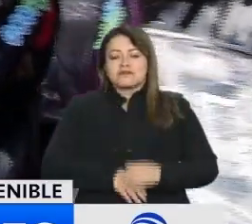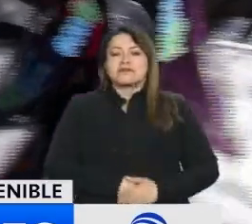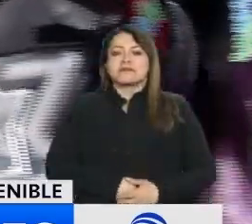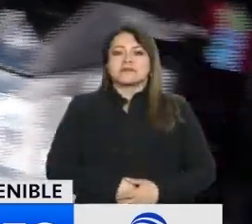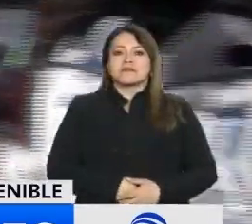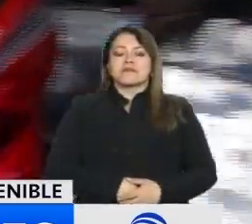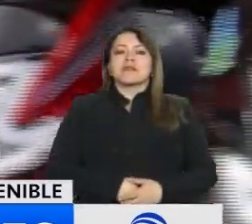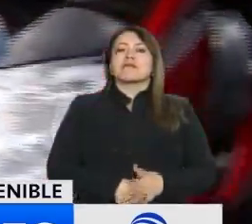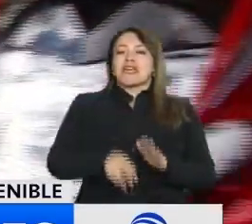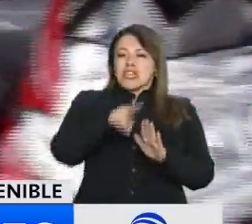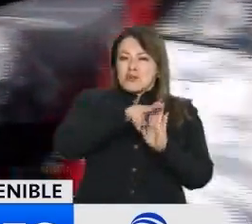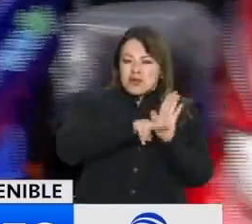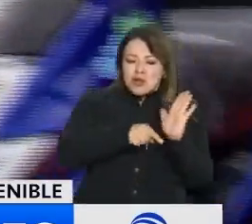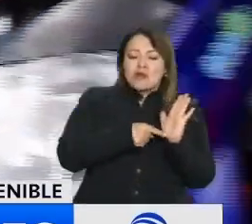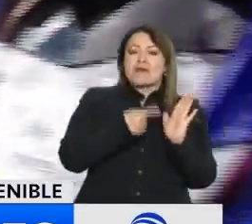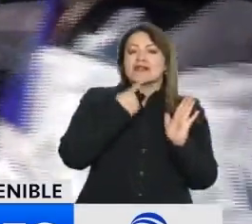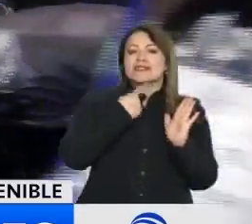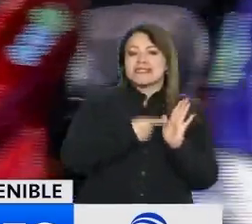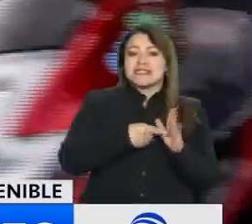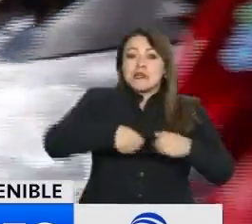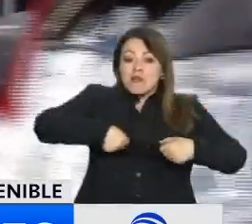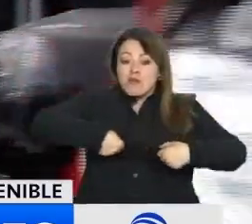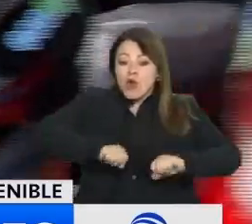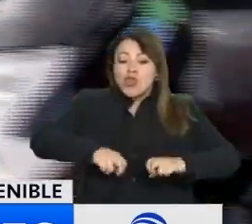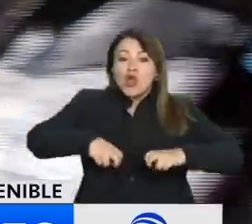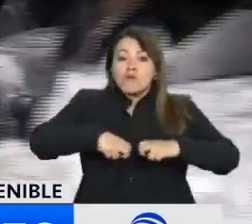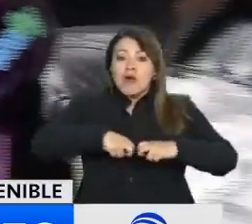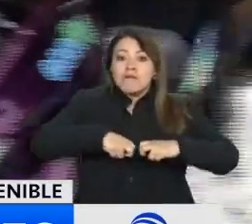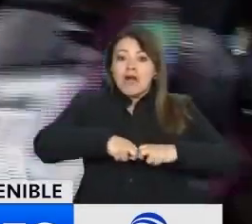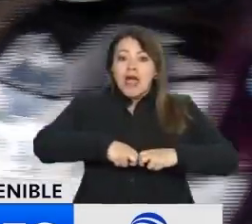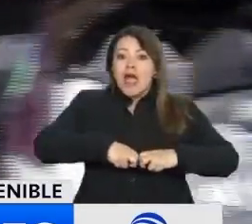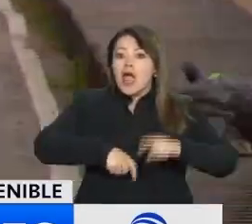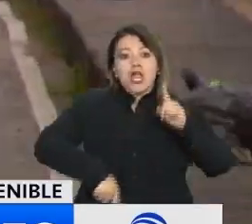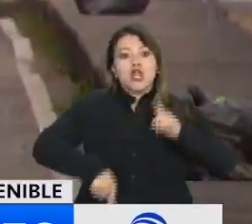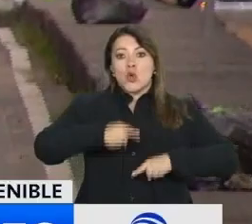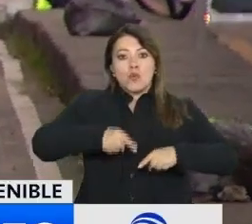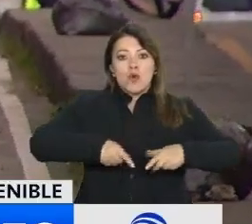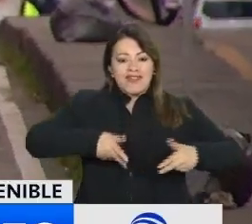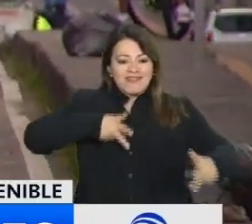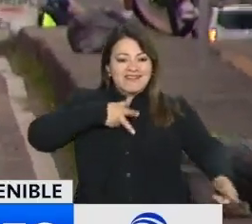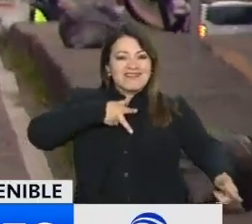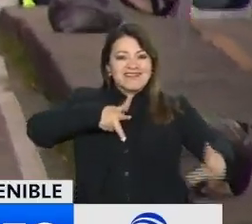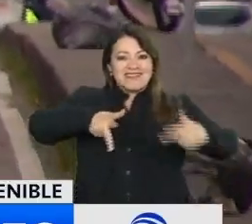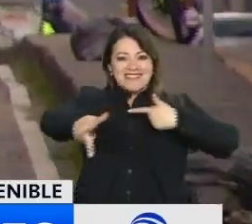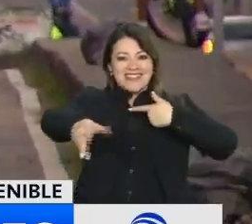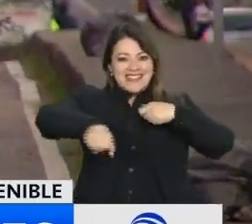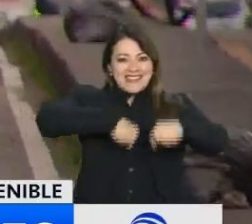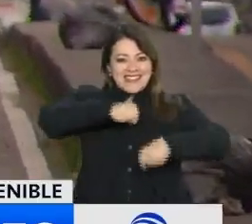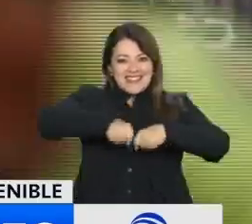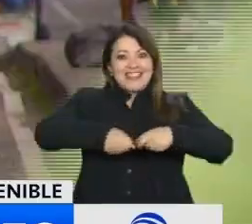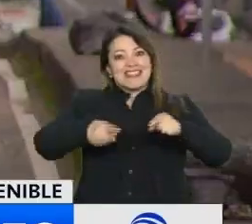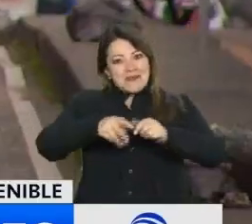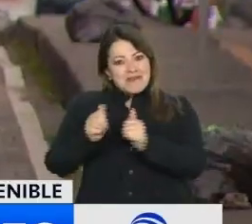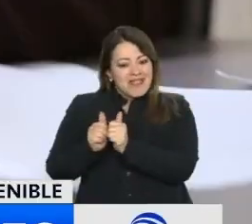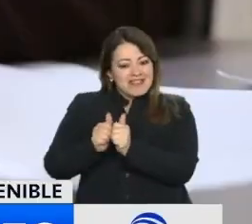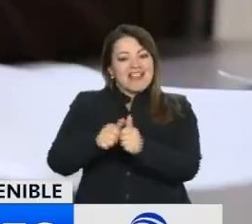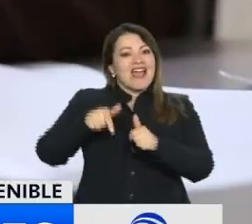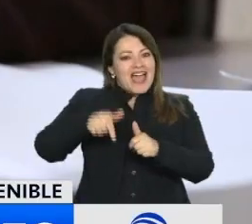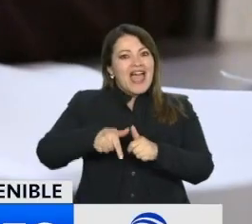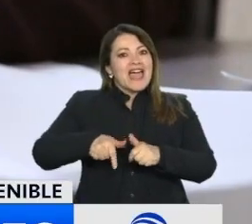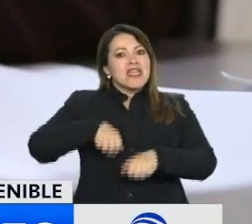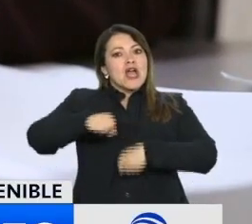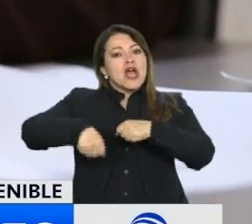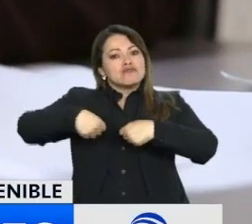las restricciones se encuentra que estos vehículos no pueden circular en andenes, ciclorrutas o ciclovías en el país, según la